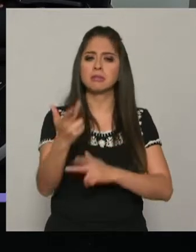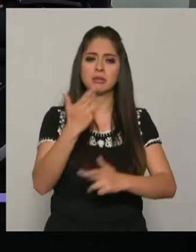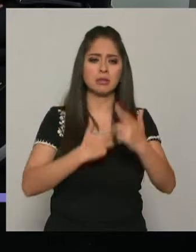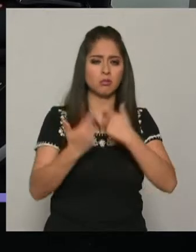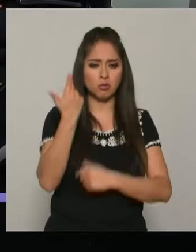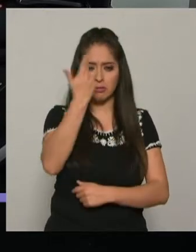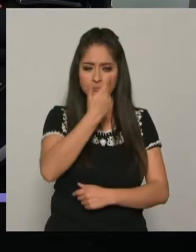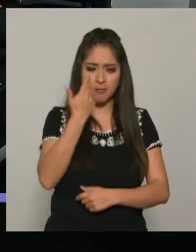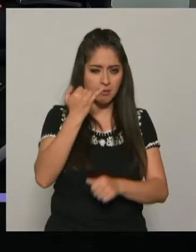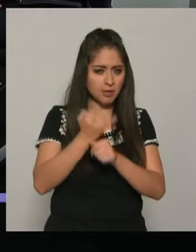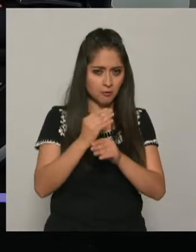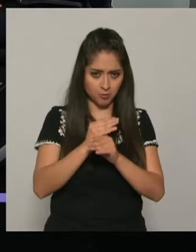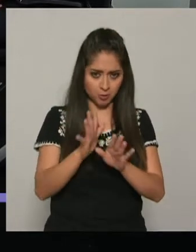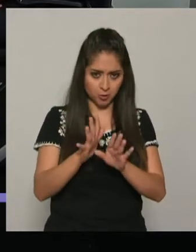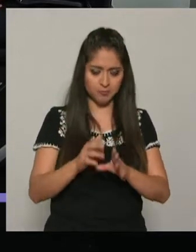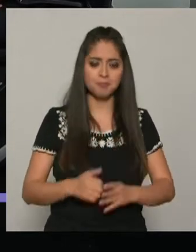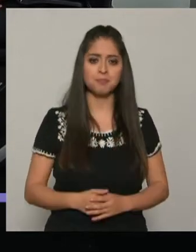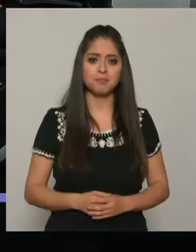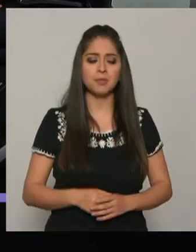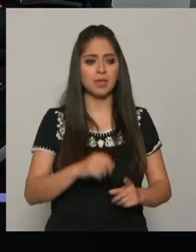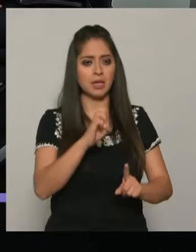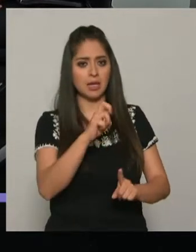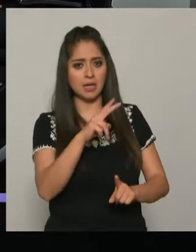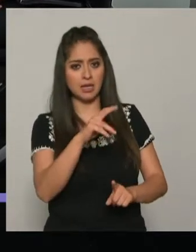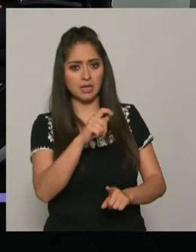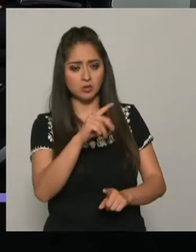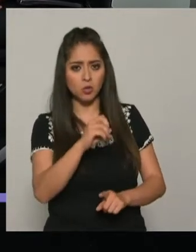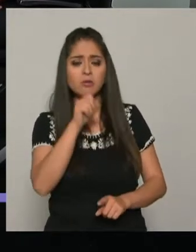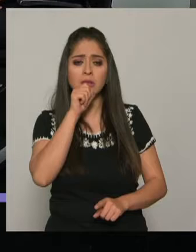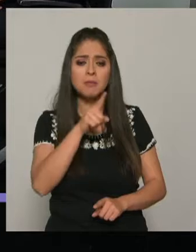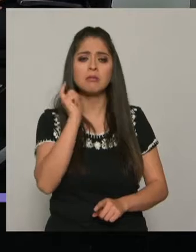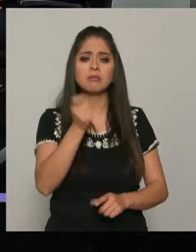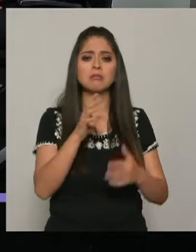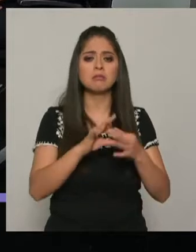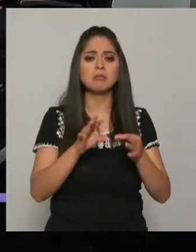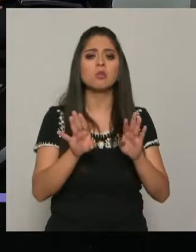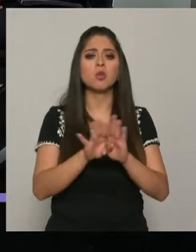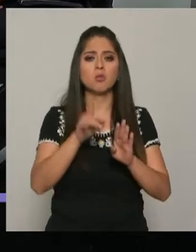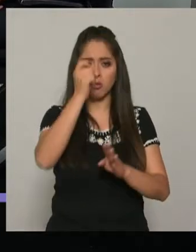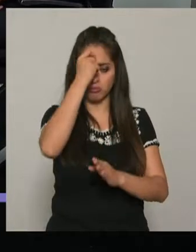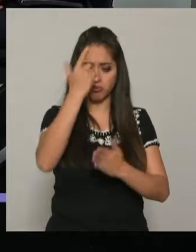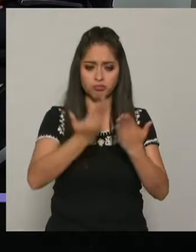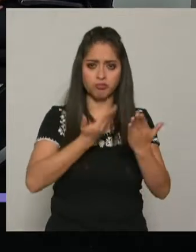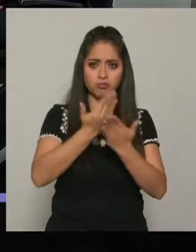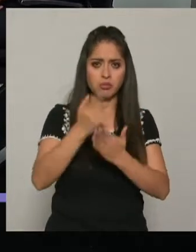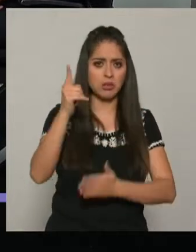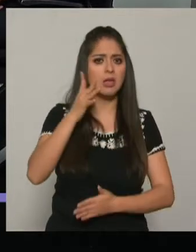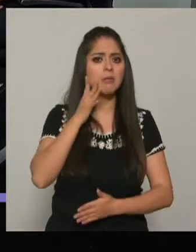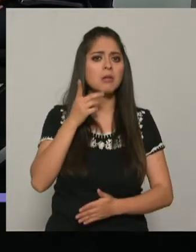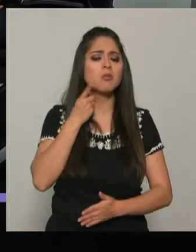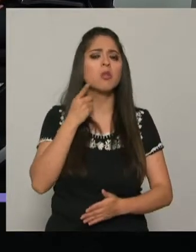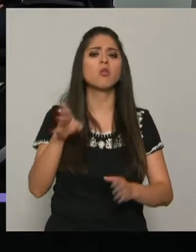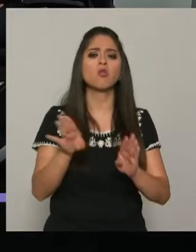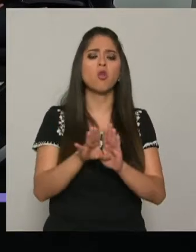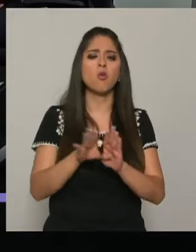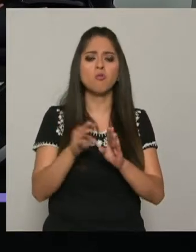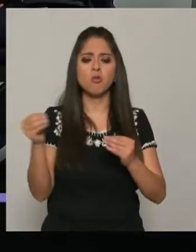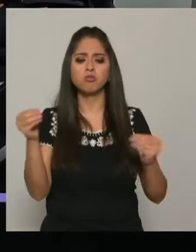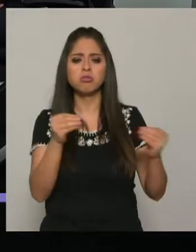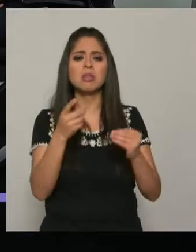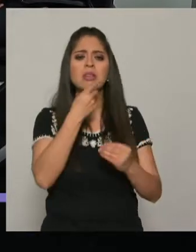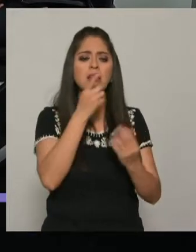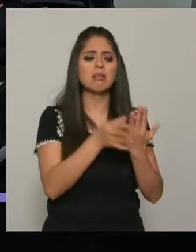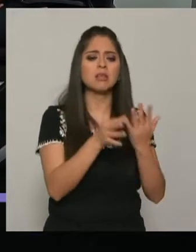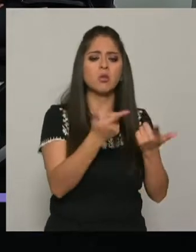Claro que sí. todo esto? Y bueno, Ernesto Osorio, igual que nos digas cómo va la iniciativa también en el Congreso, cómo estuvo la discusión, qué dijo el PAN, qué